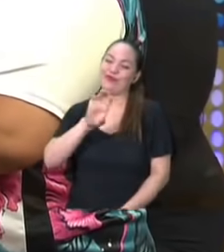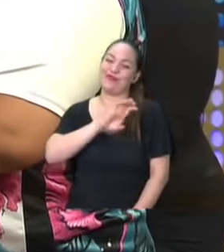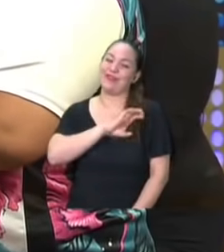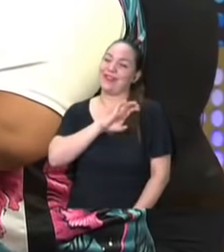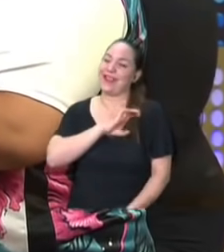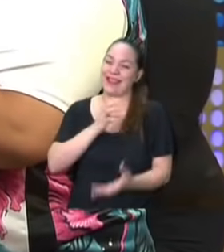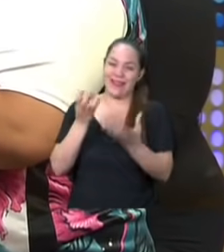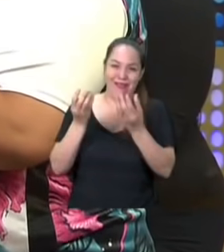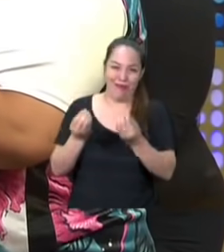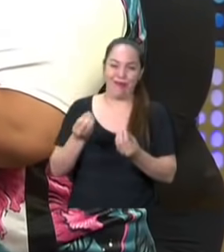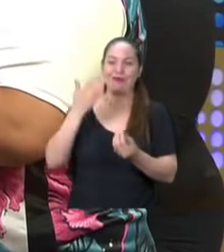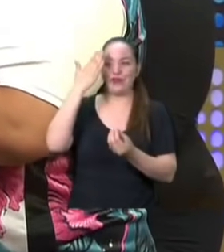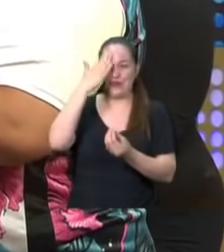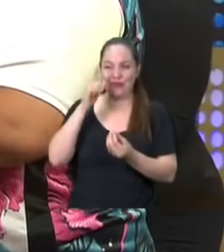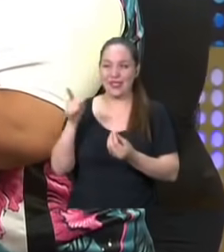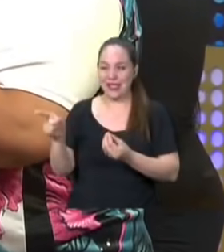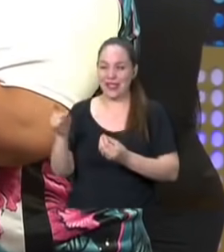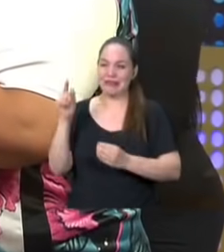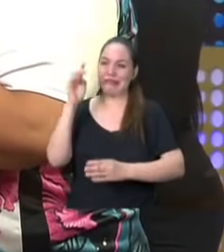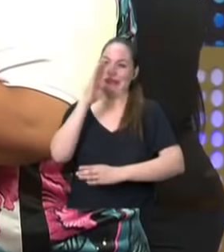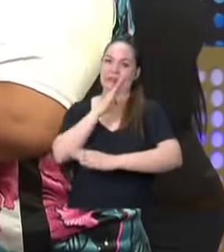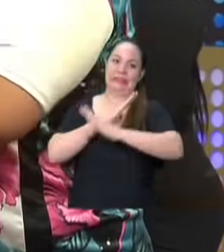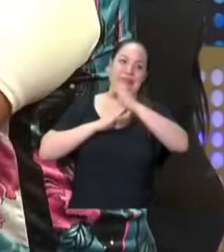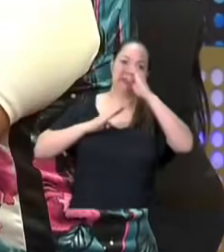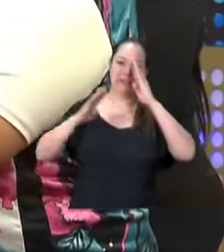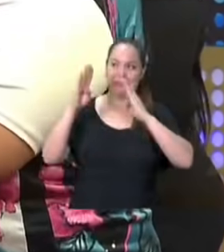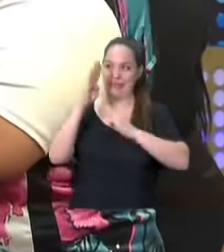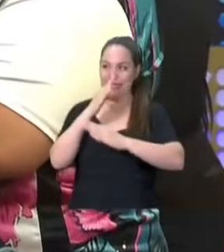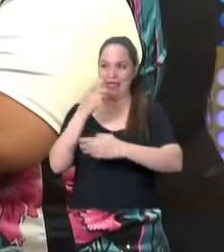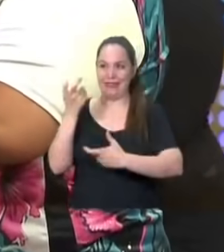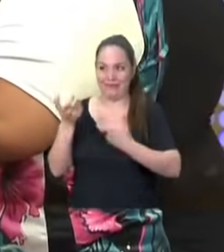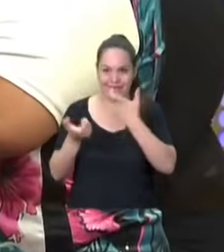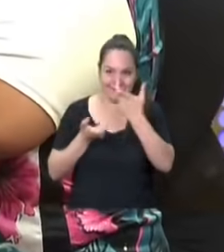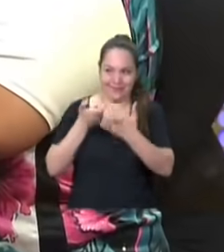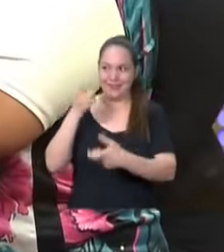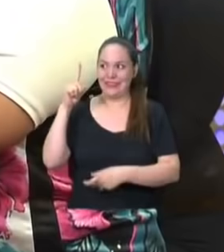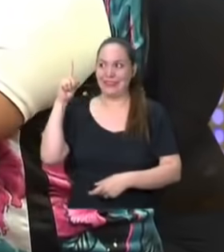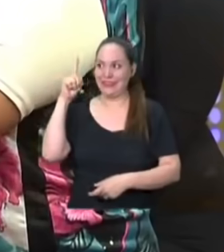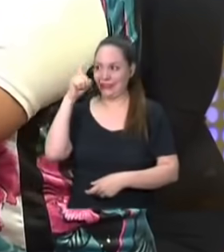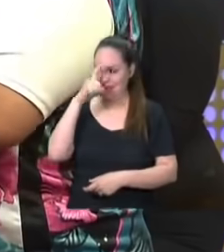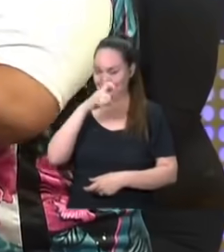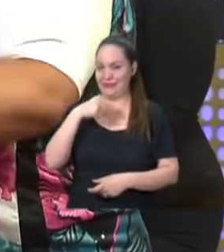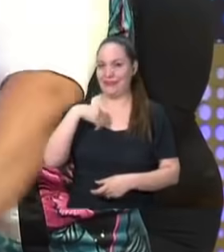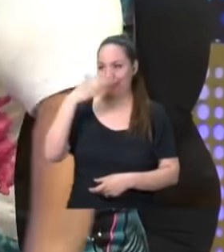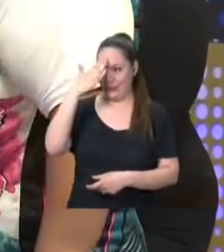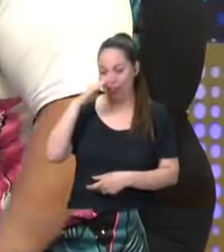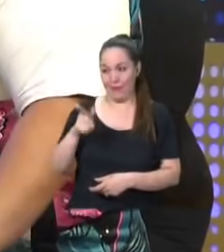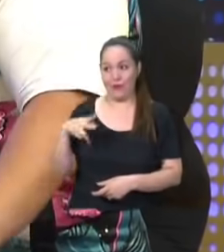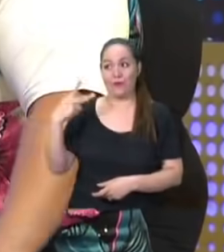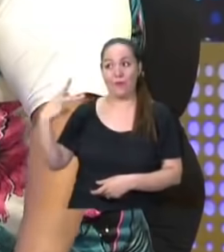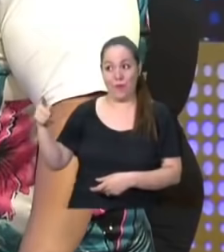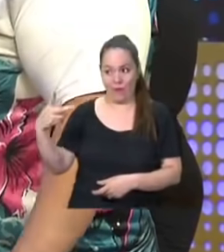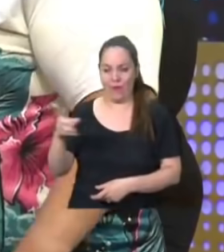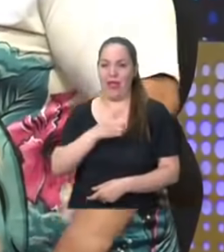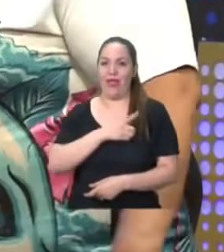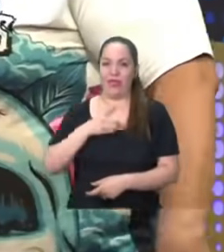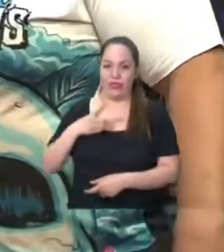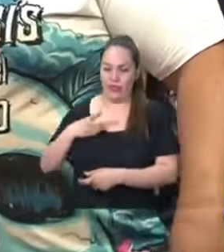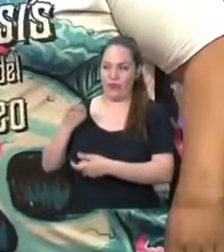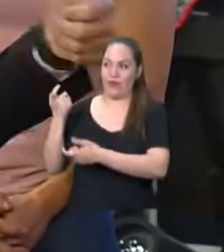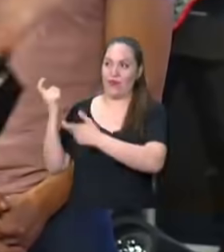estás batallando. A mí me suena a otra cosa. Pero es para ti, para tus deudas, no para la señora.